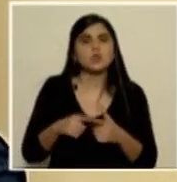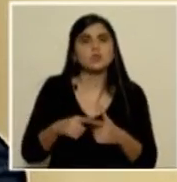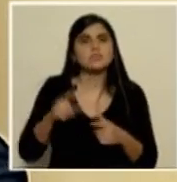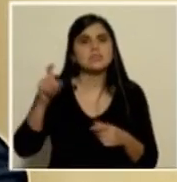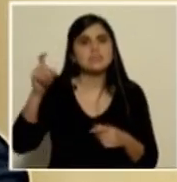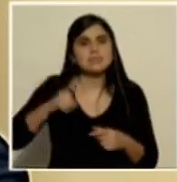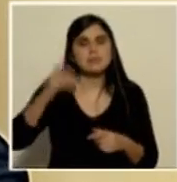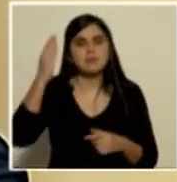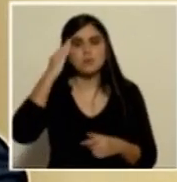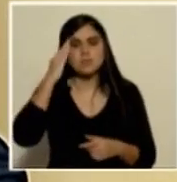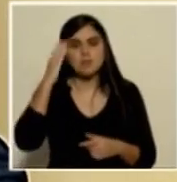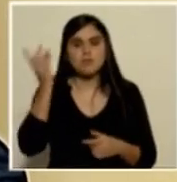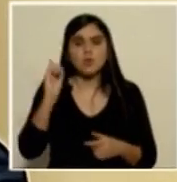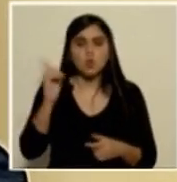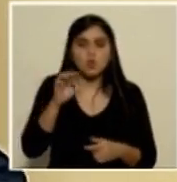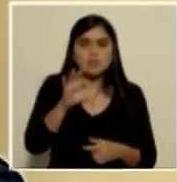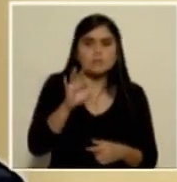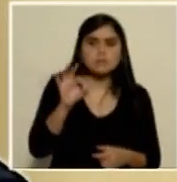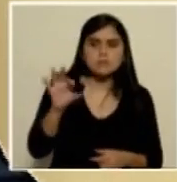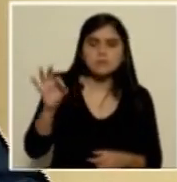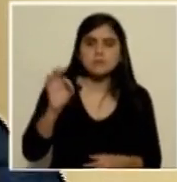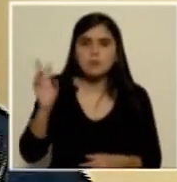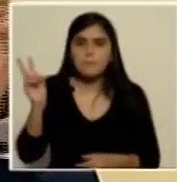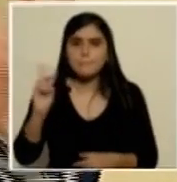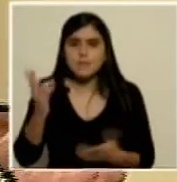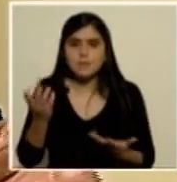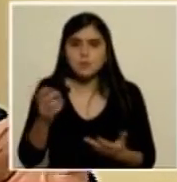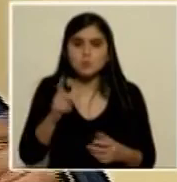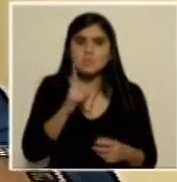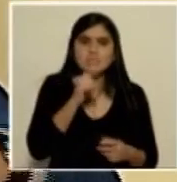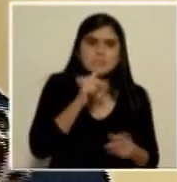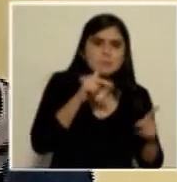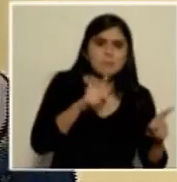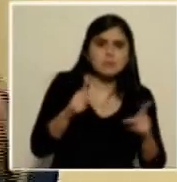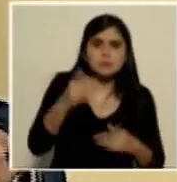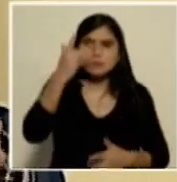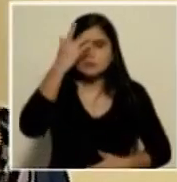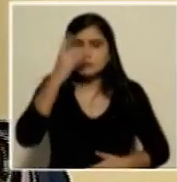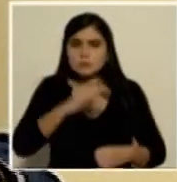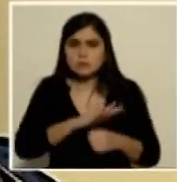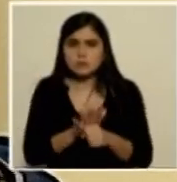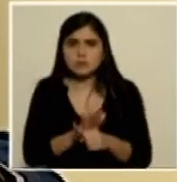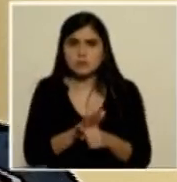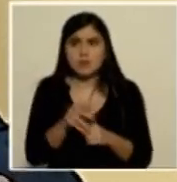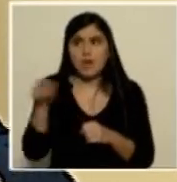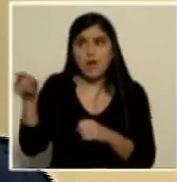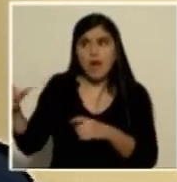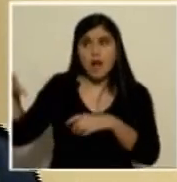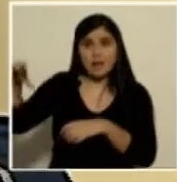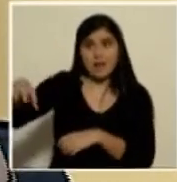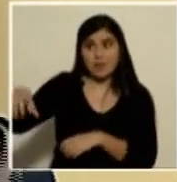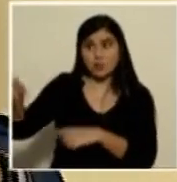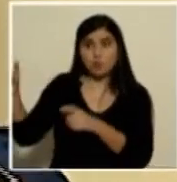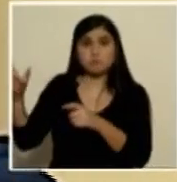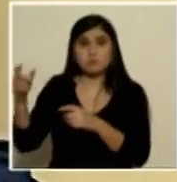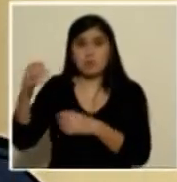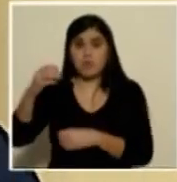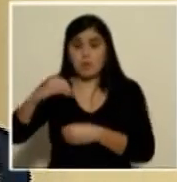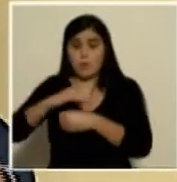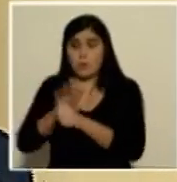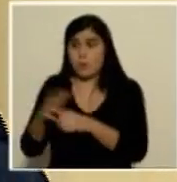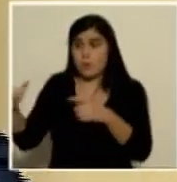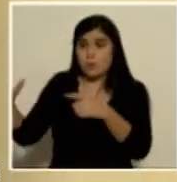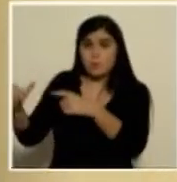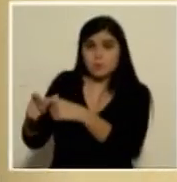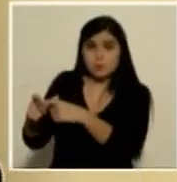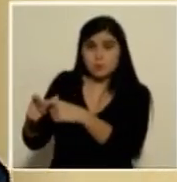momento es incierto decir que, por ejemplo, porque un cantón determinado tiene un bajo número de casos, no haya en ese